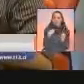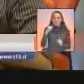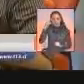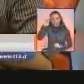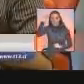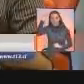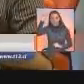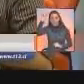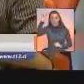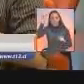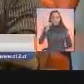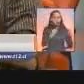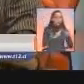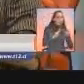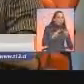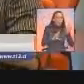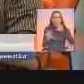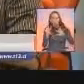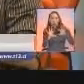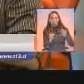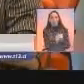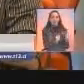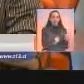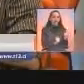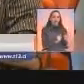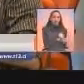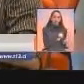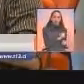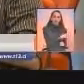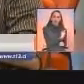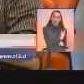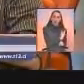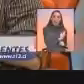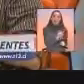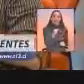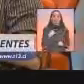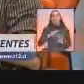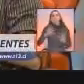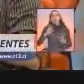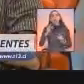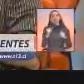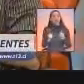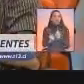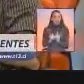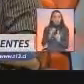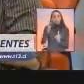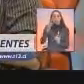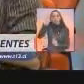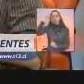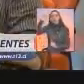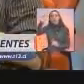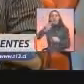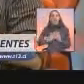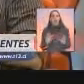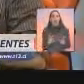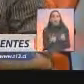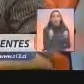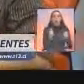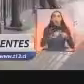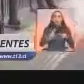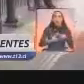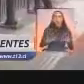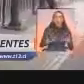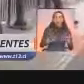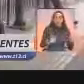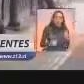forma, la aplicación tomó forma cuando empecé a trabajar conjunto a Miguel. Si no hubiese sido una idea nomás, y si quizás, tal vez como lo hubiese